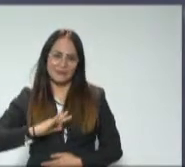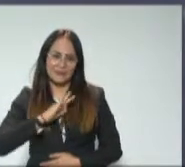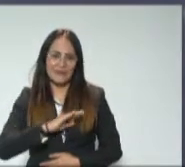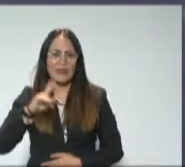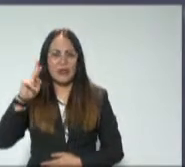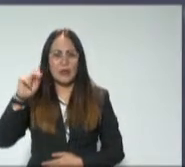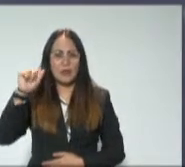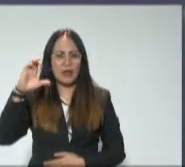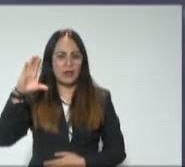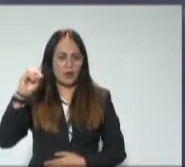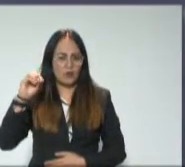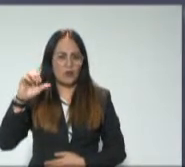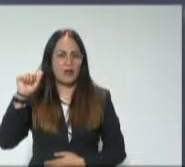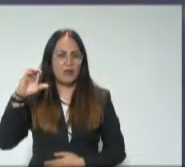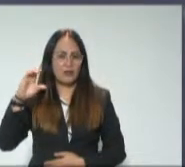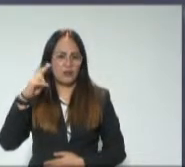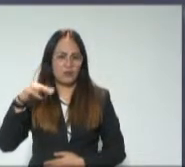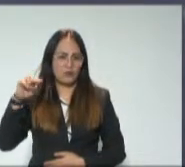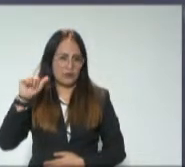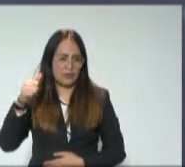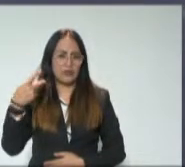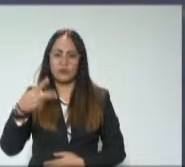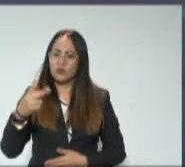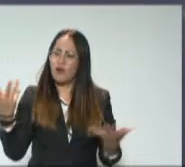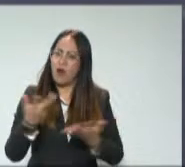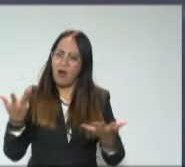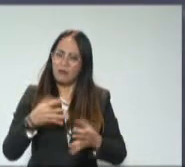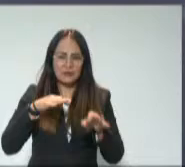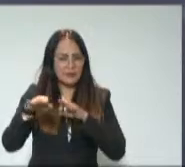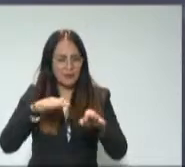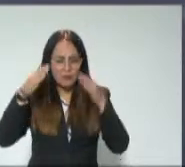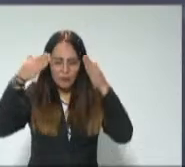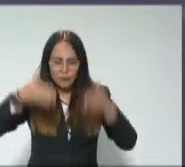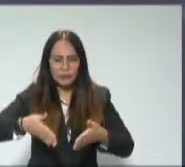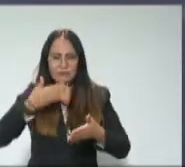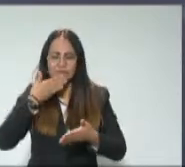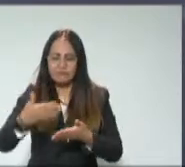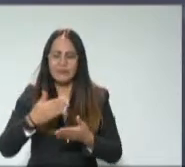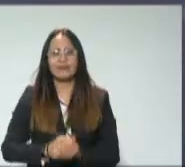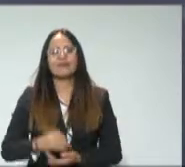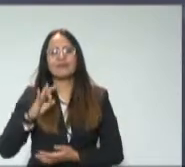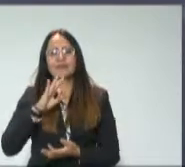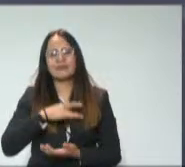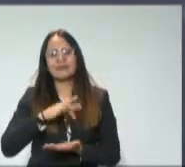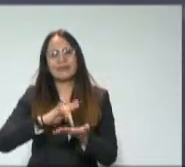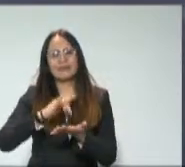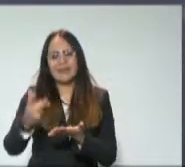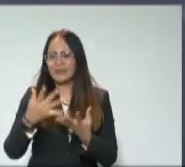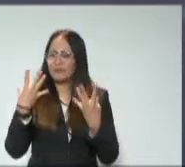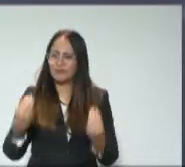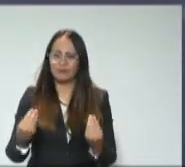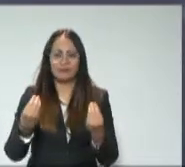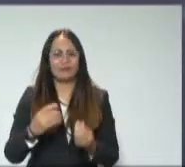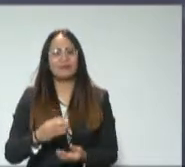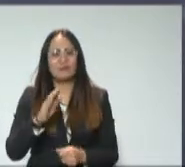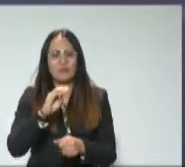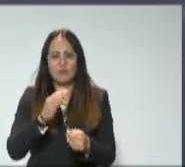Paco Acuña por su trabajo y su entrega Muchas gracias a todos tengan muy buenos